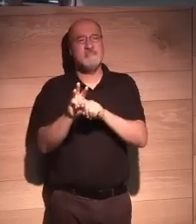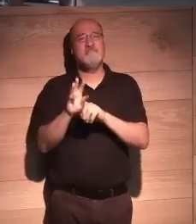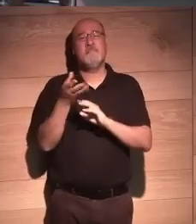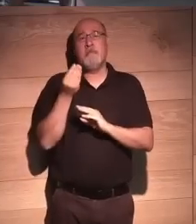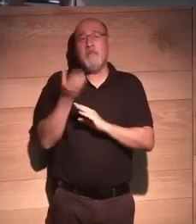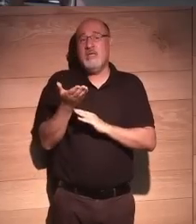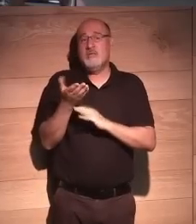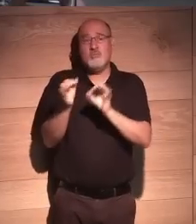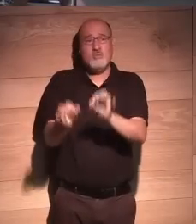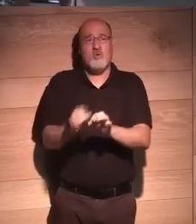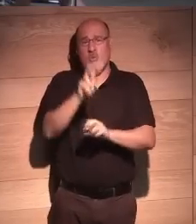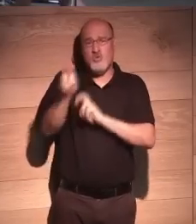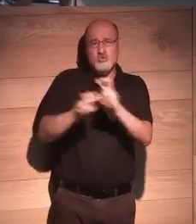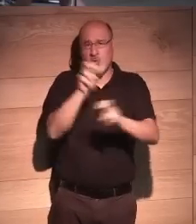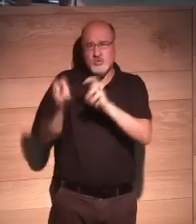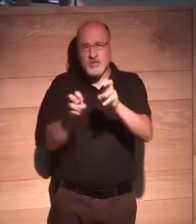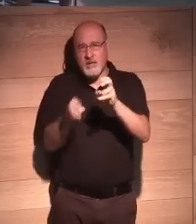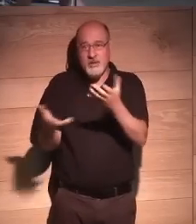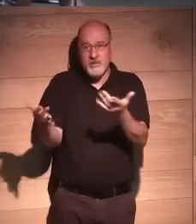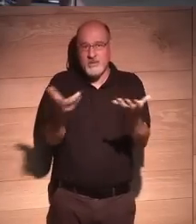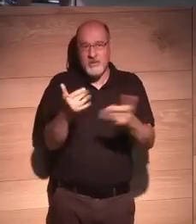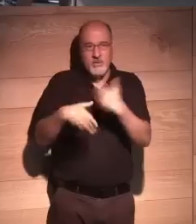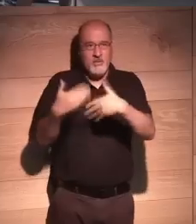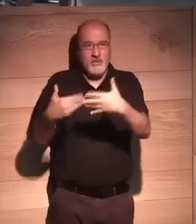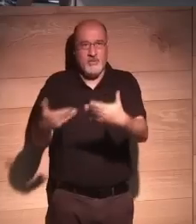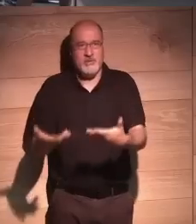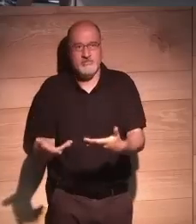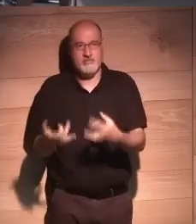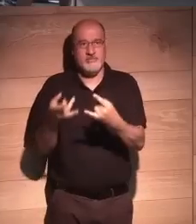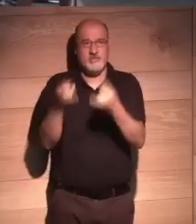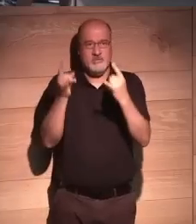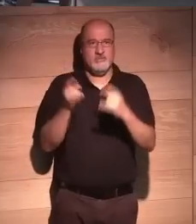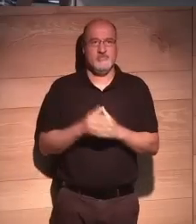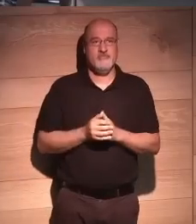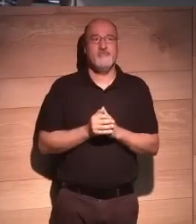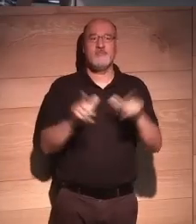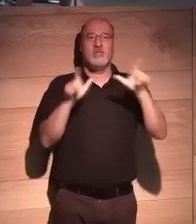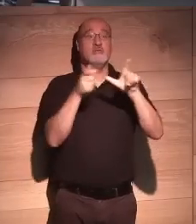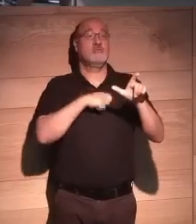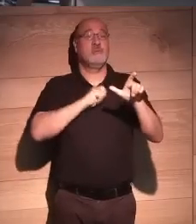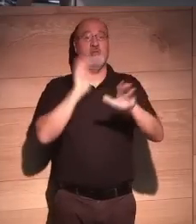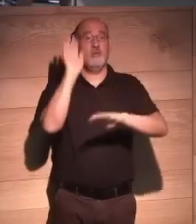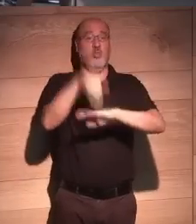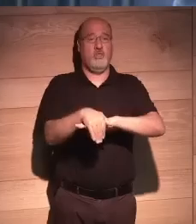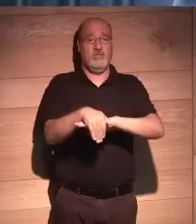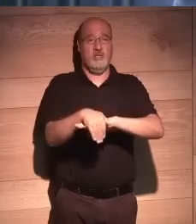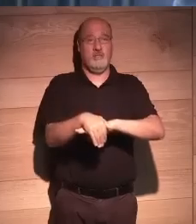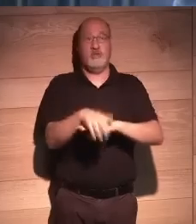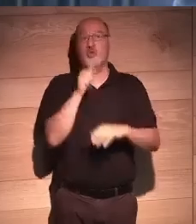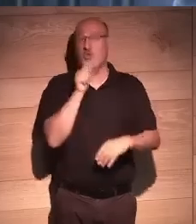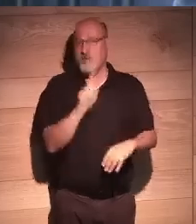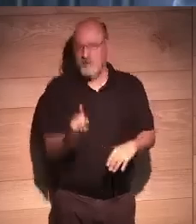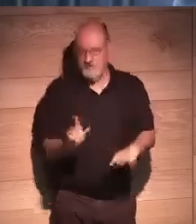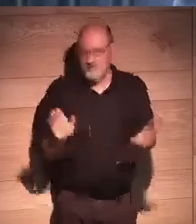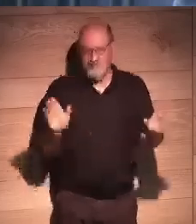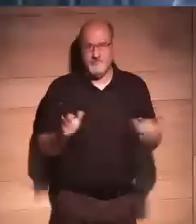bien, pero va como todo el rato a rebufo. Sigue pasando eso, ¿no? Y Televisión Española dijo, está hundida. Claro. Y todavía no está hundida, ¿no?